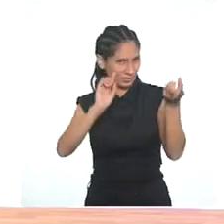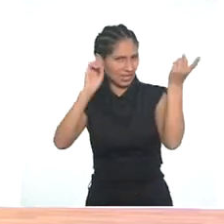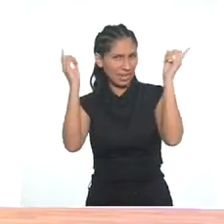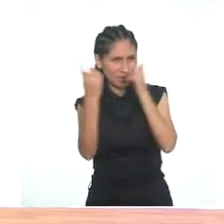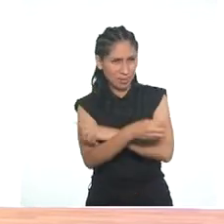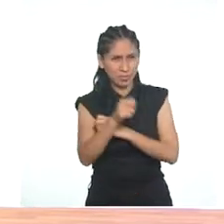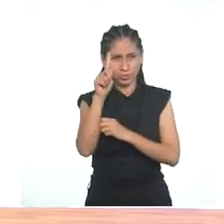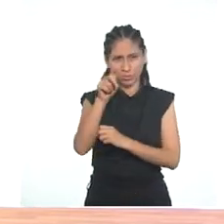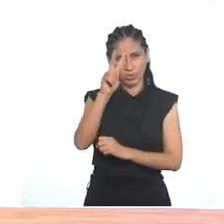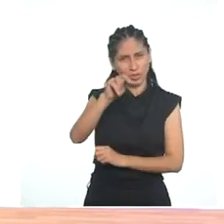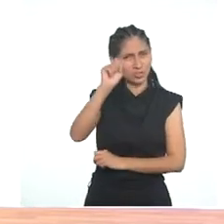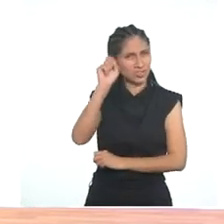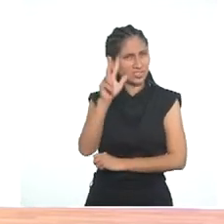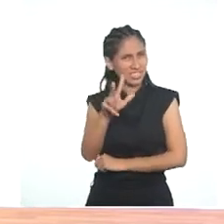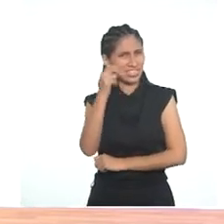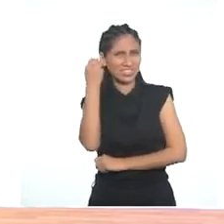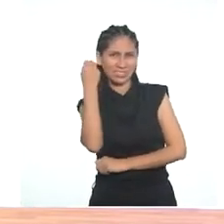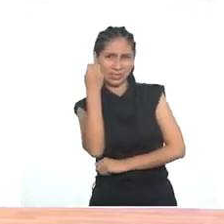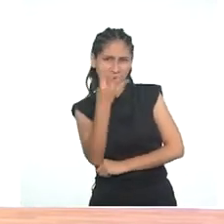1, 2, 3, 4, 5, 6, 7. Cambiamos.